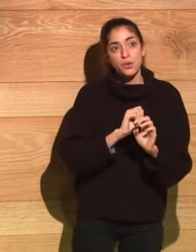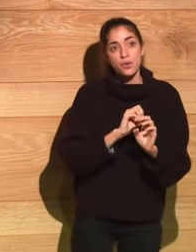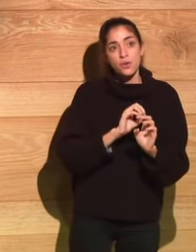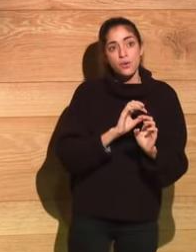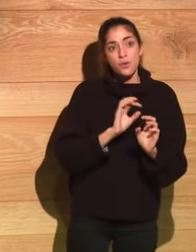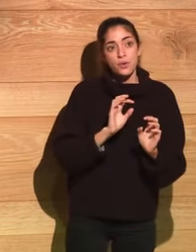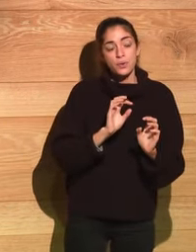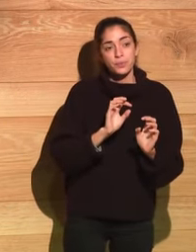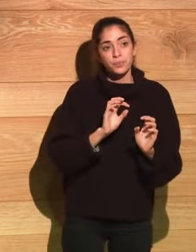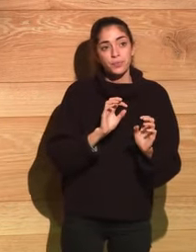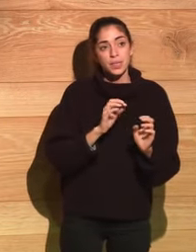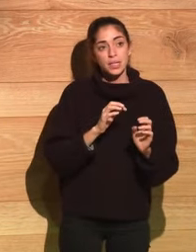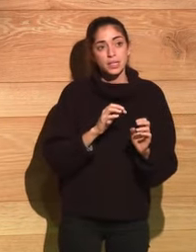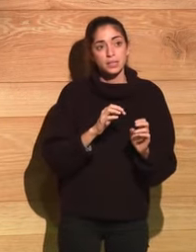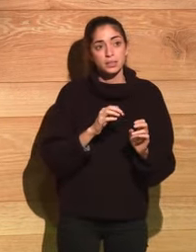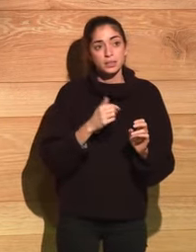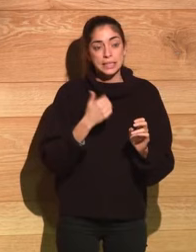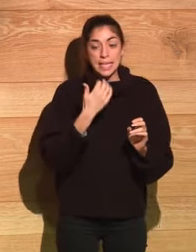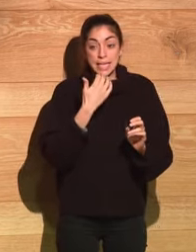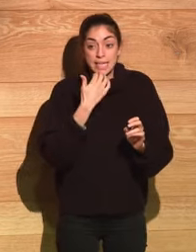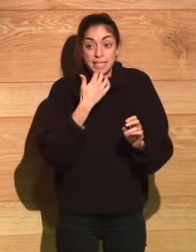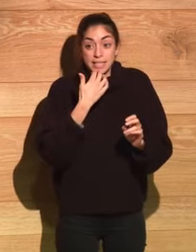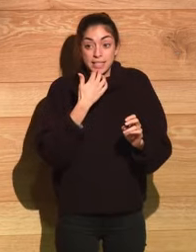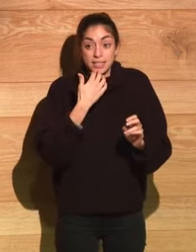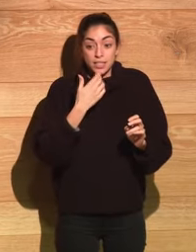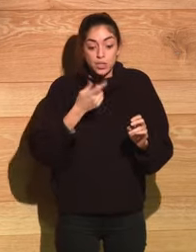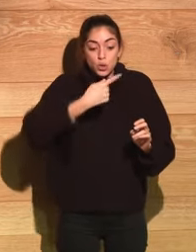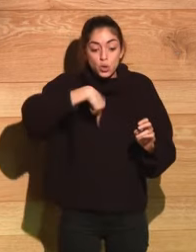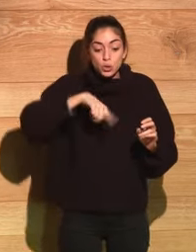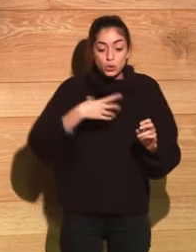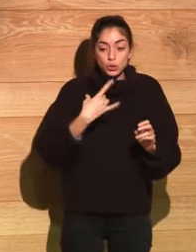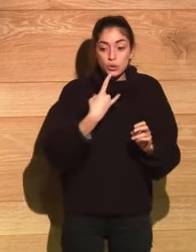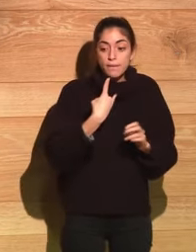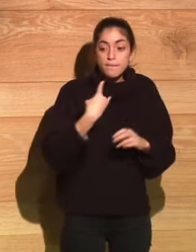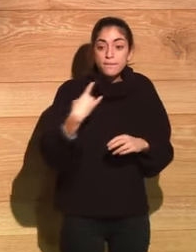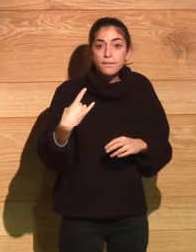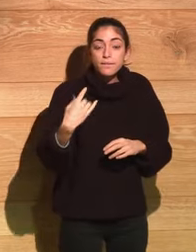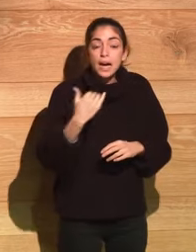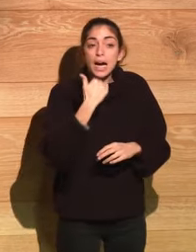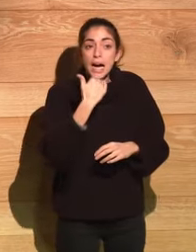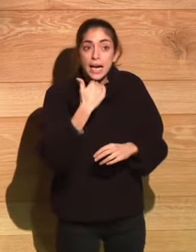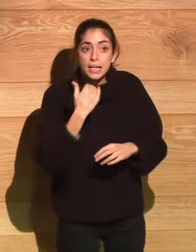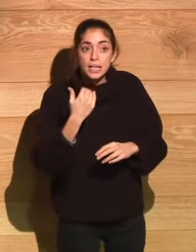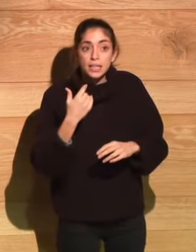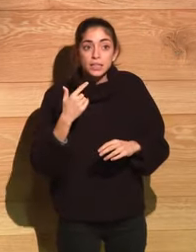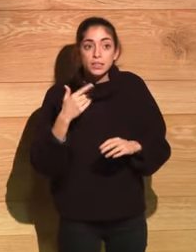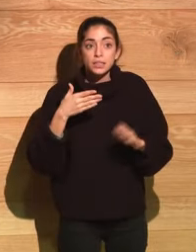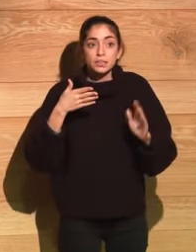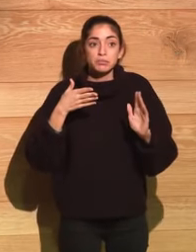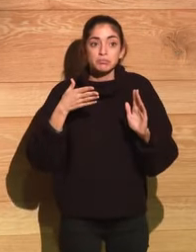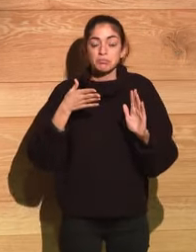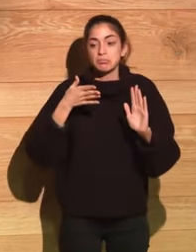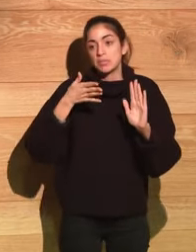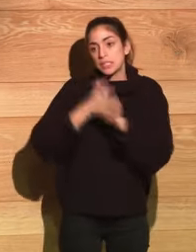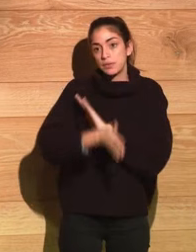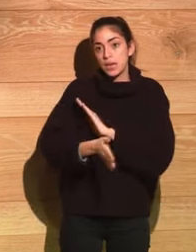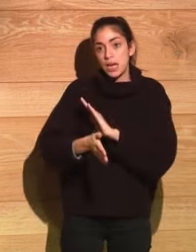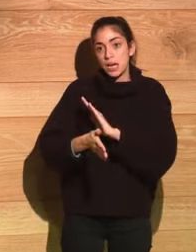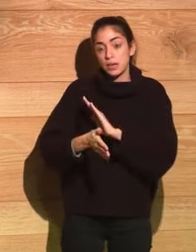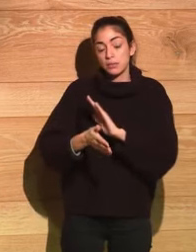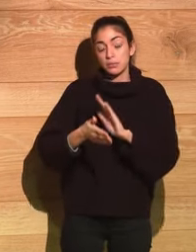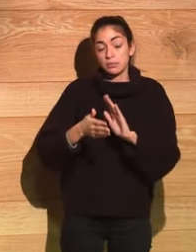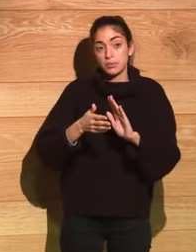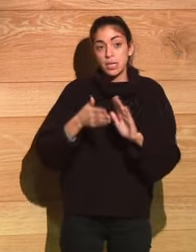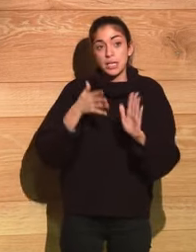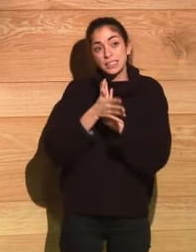decir, si alguien nos desea o si deseamos a alguien, no significa que vaya a ser para siempre, ni que todo esté dado, ni definido. Me